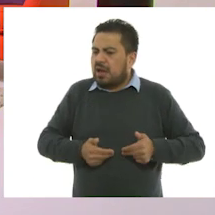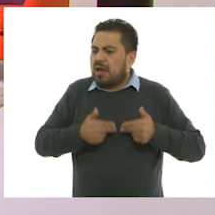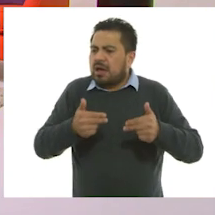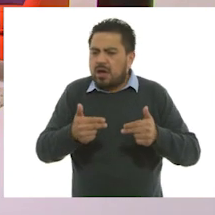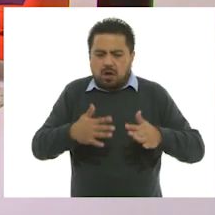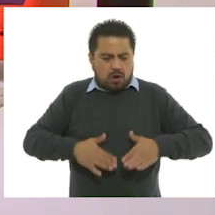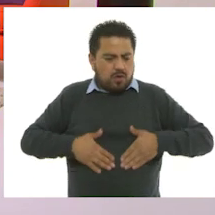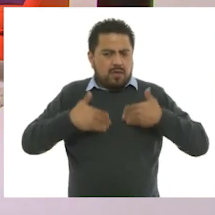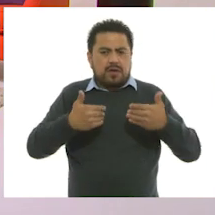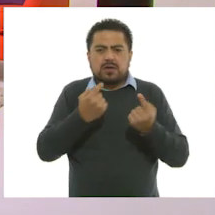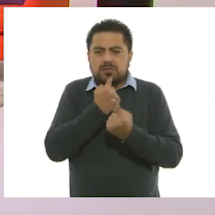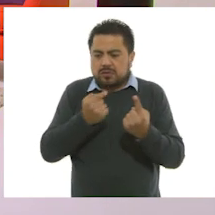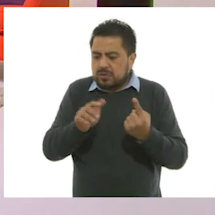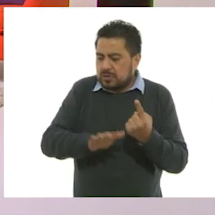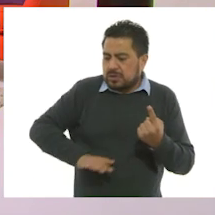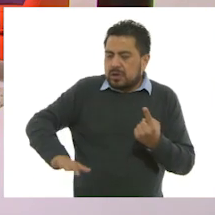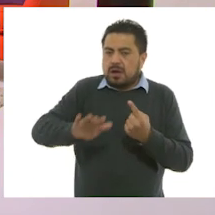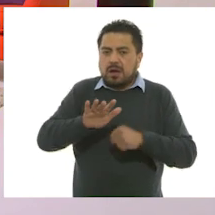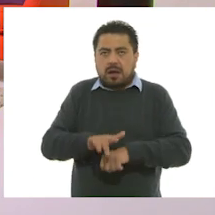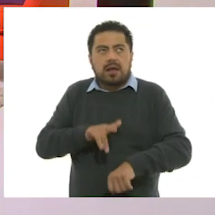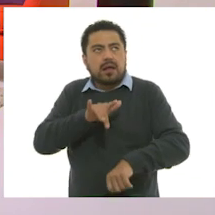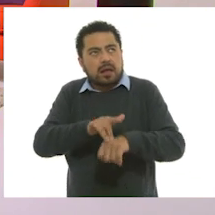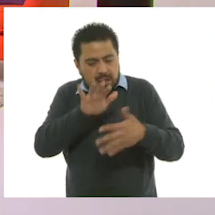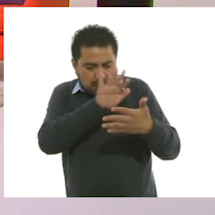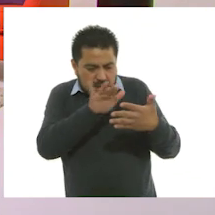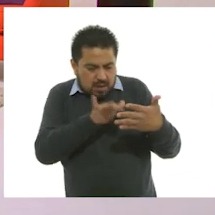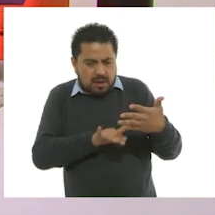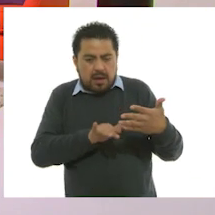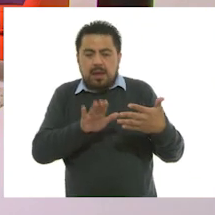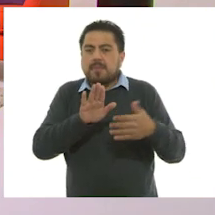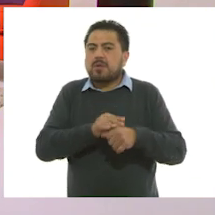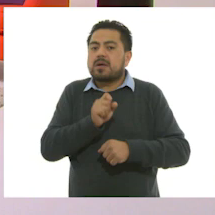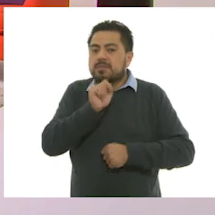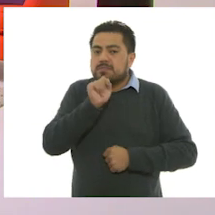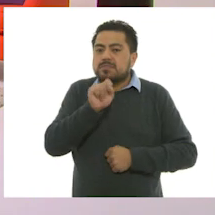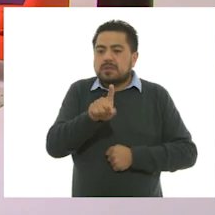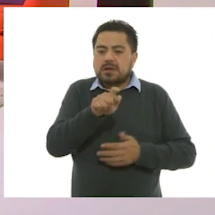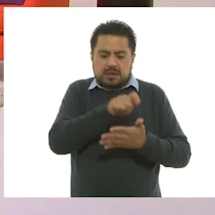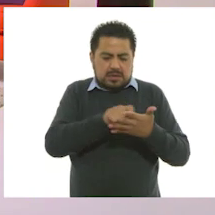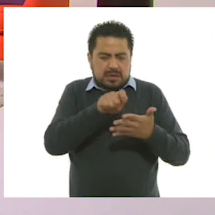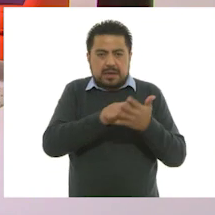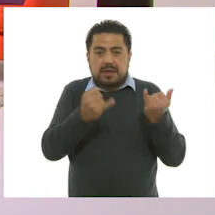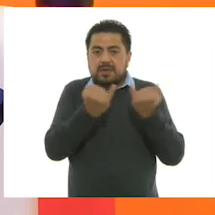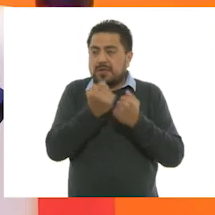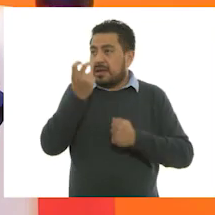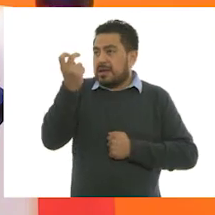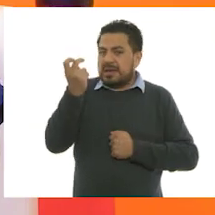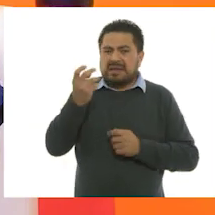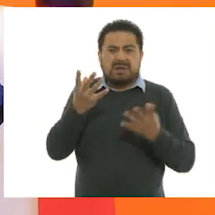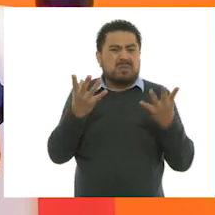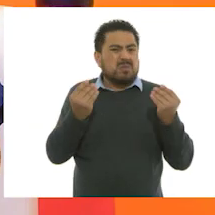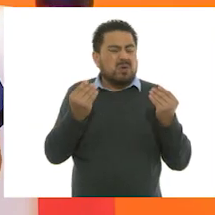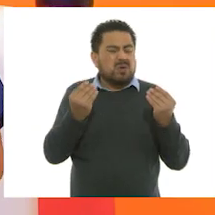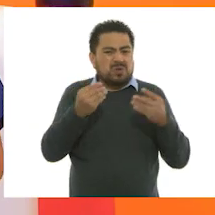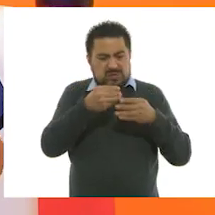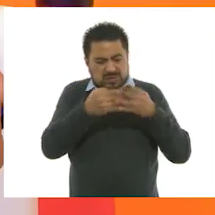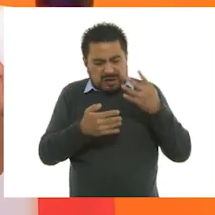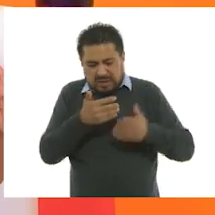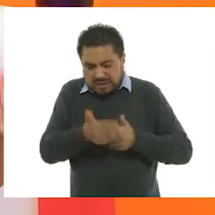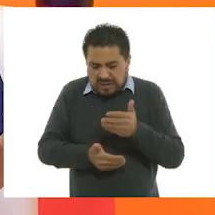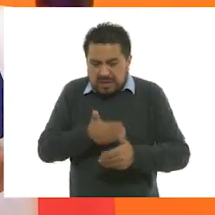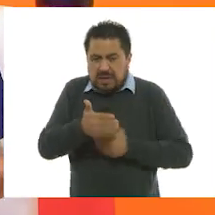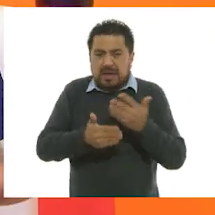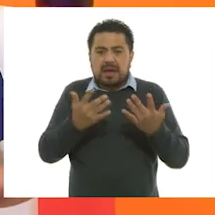confianza en las y los niños al enfrentarse al texto, ¿no? Porque también está escrito aquí. Son varios los pasos a seguir